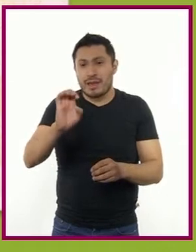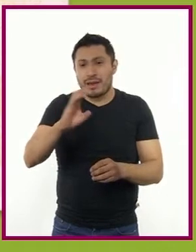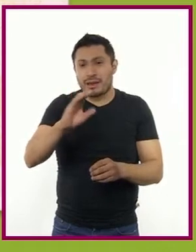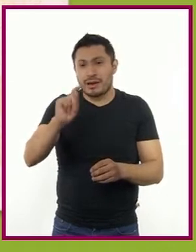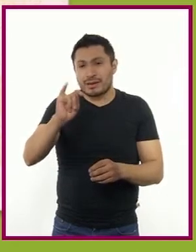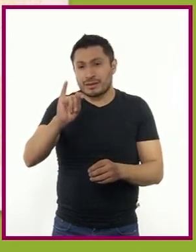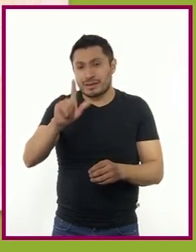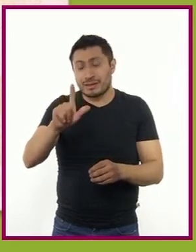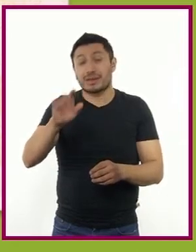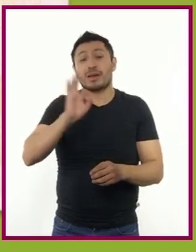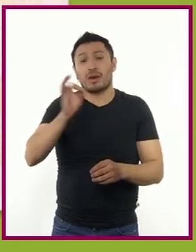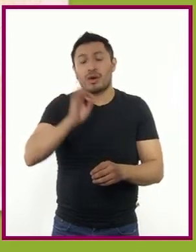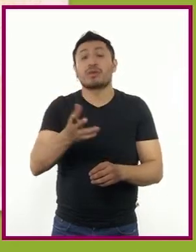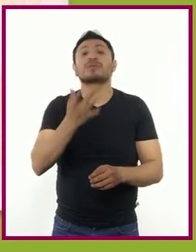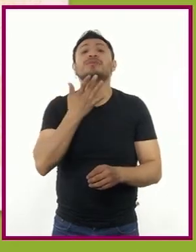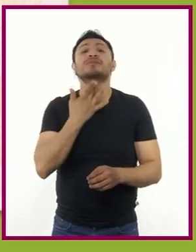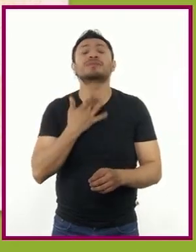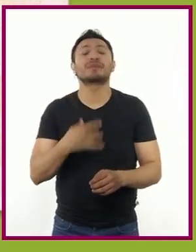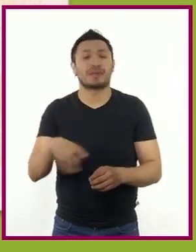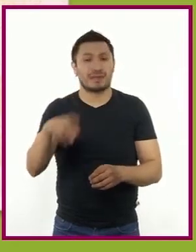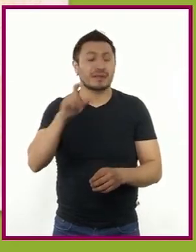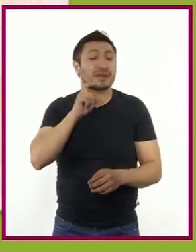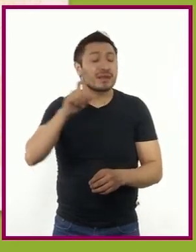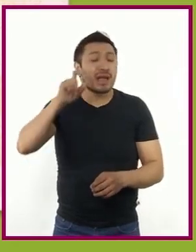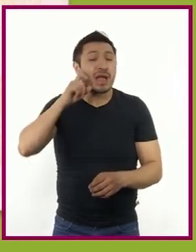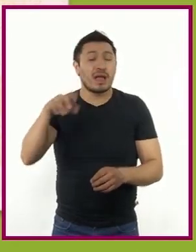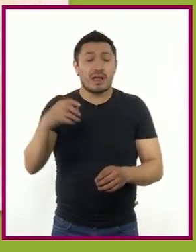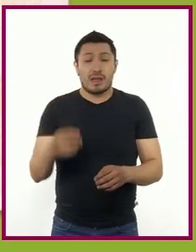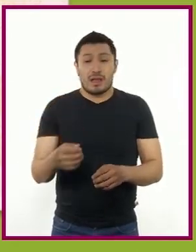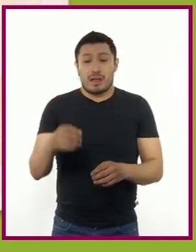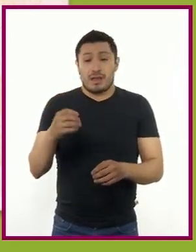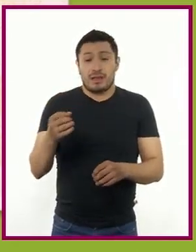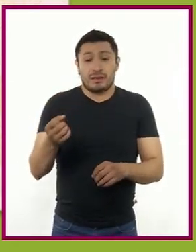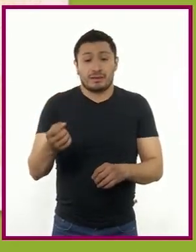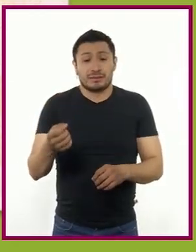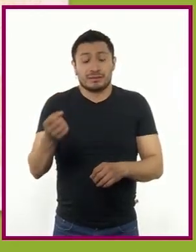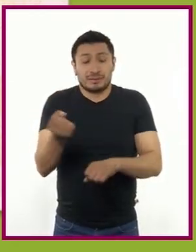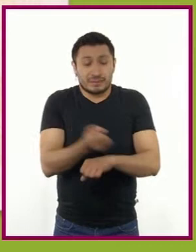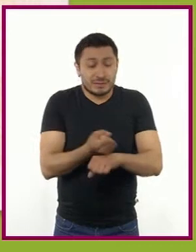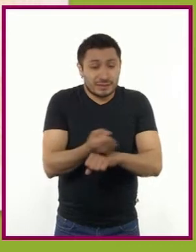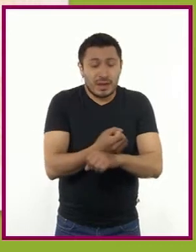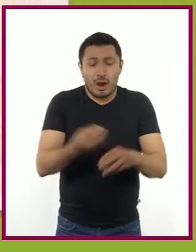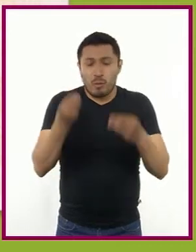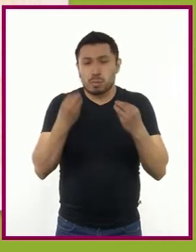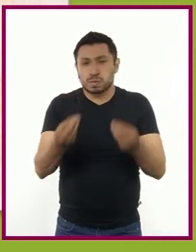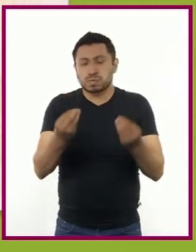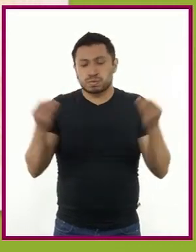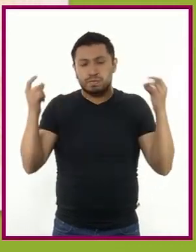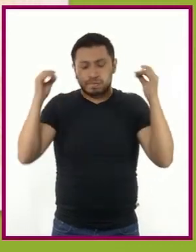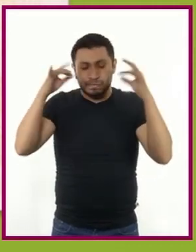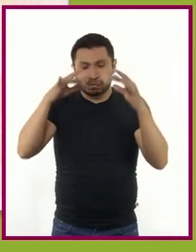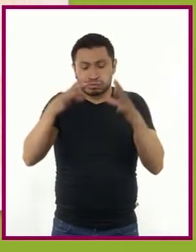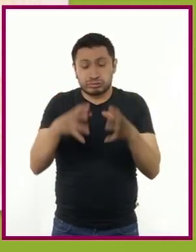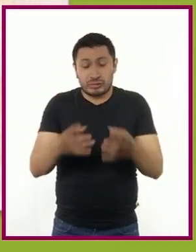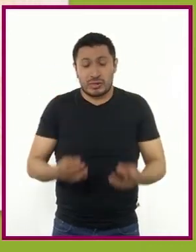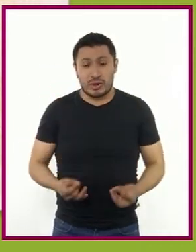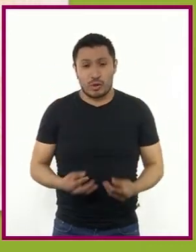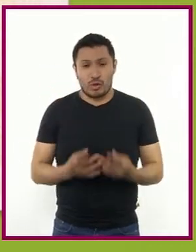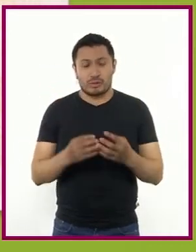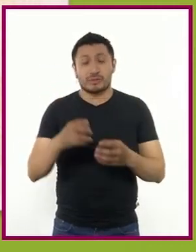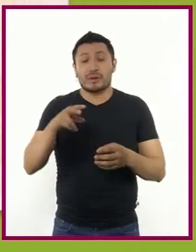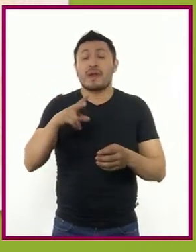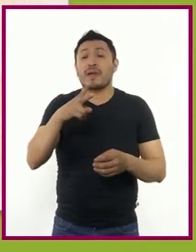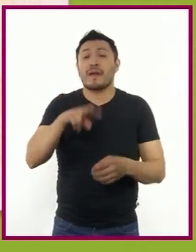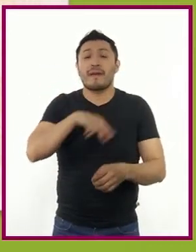de excitación de la respuesta sexual humana, a las arterias llega una gran cantidad de sangre y las